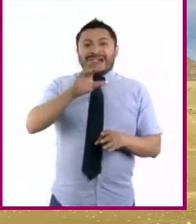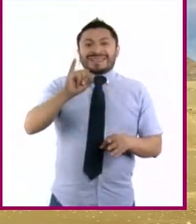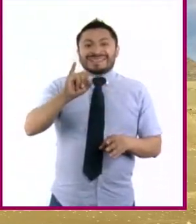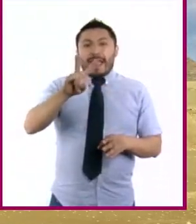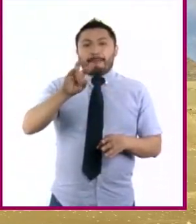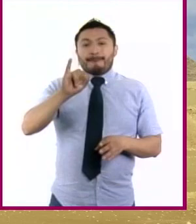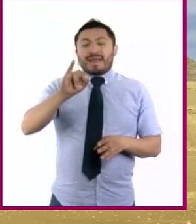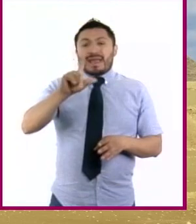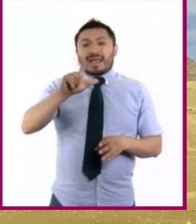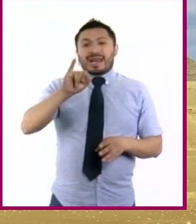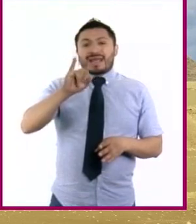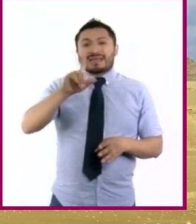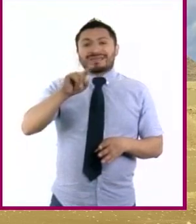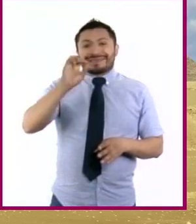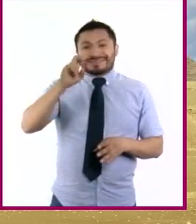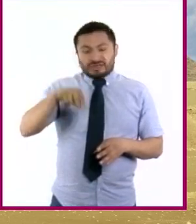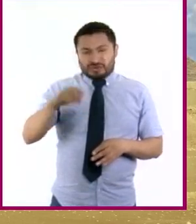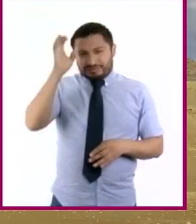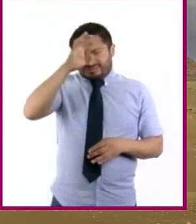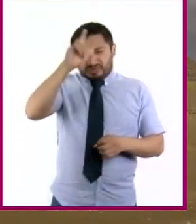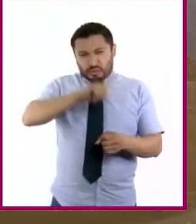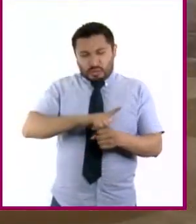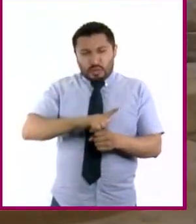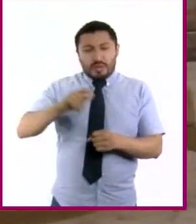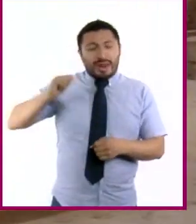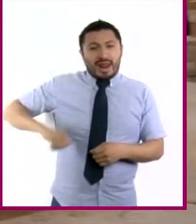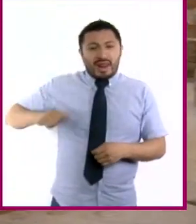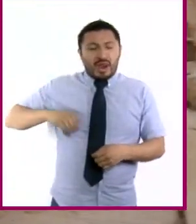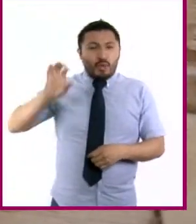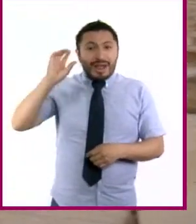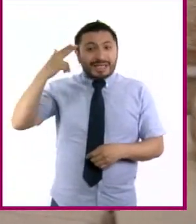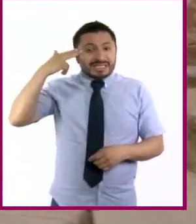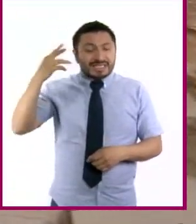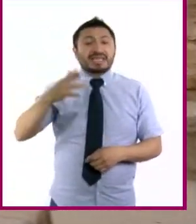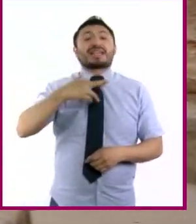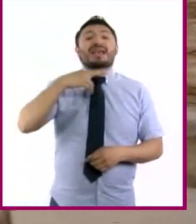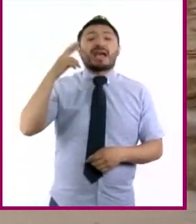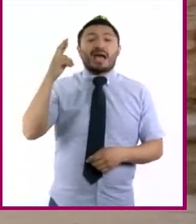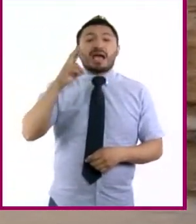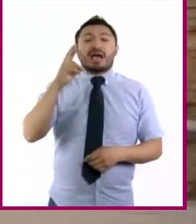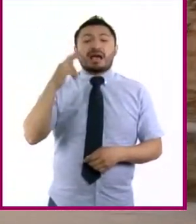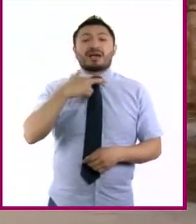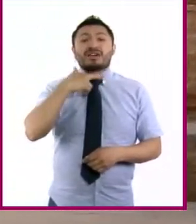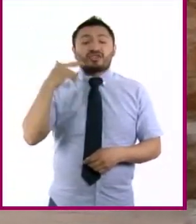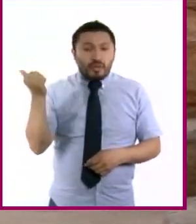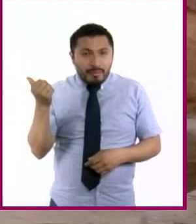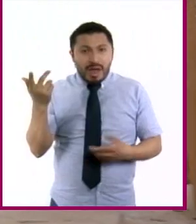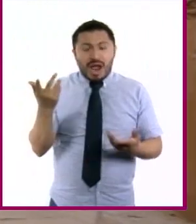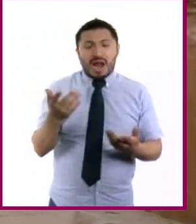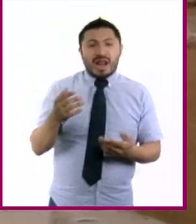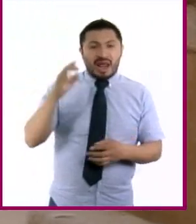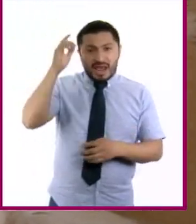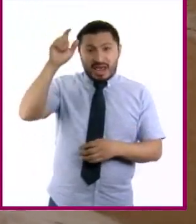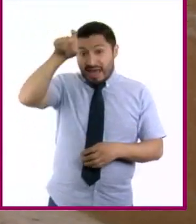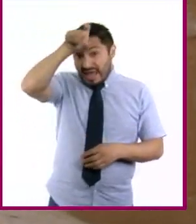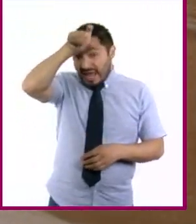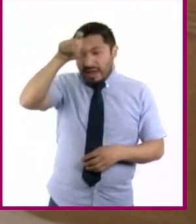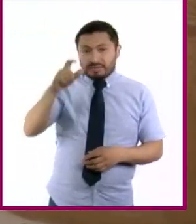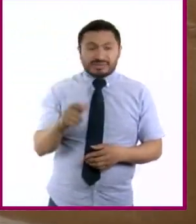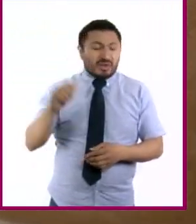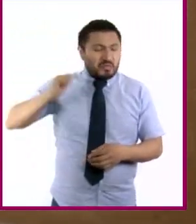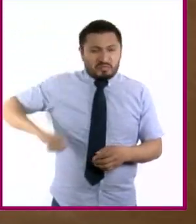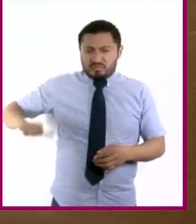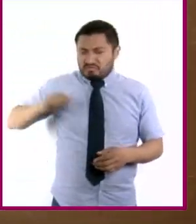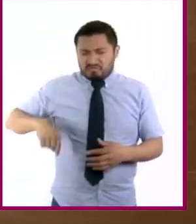muy antiguas como la china, la romana, la egipcia o la babilonia, era muy común